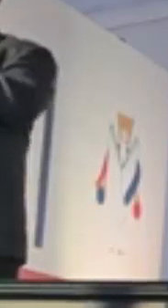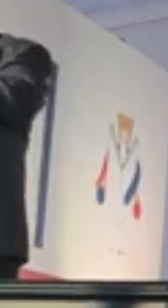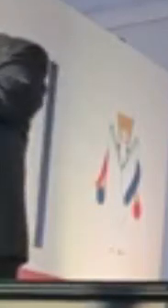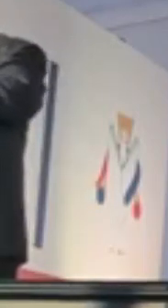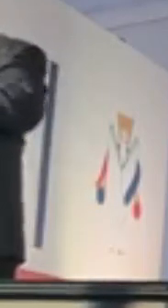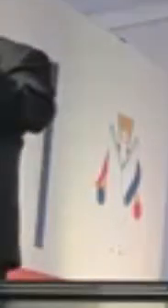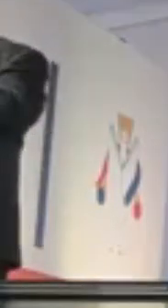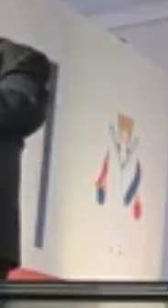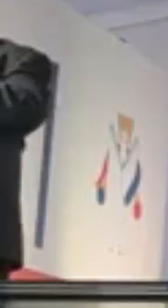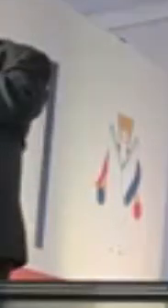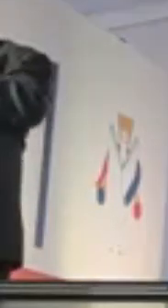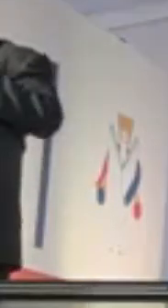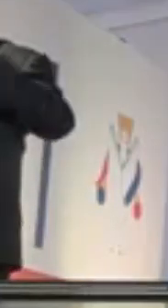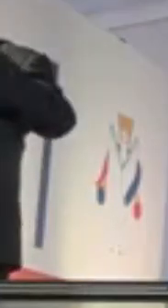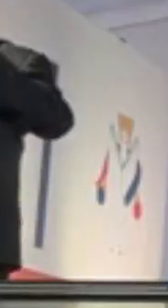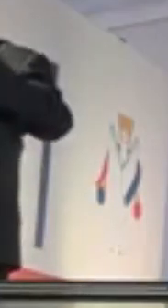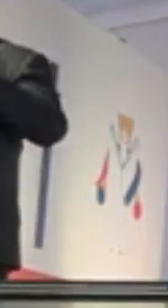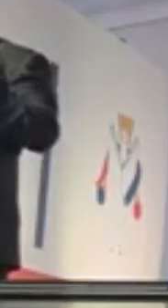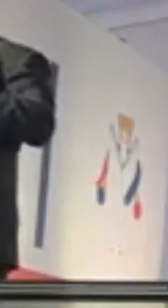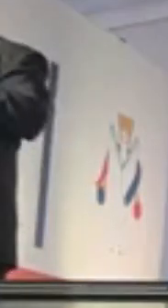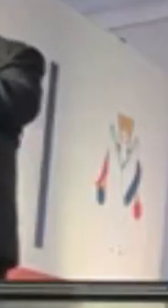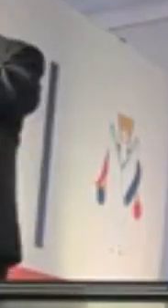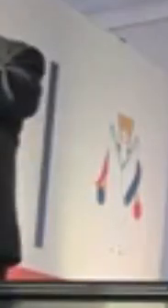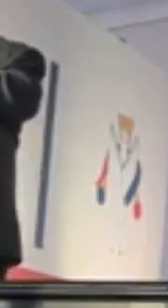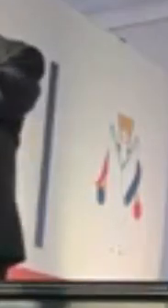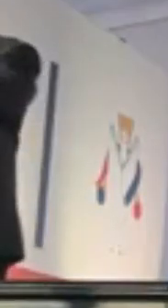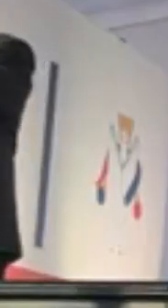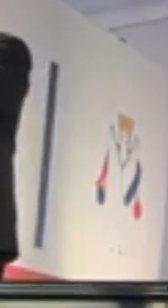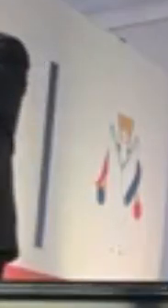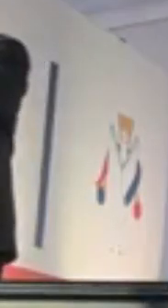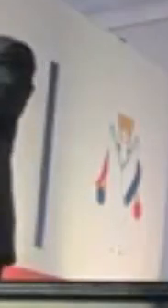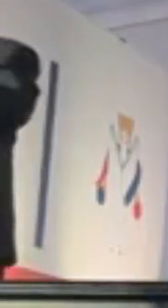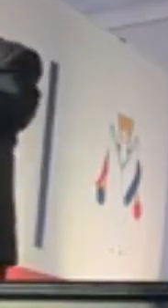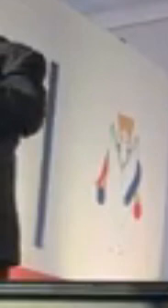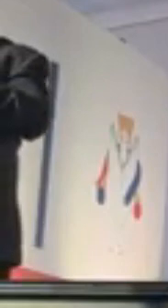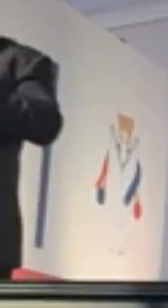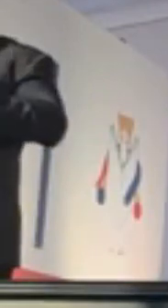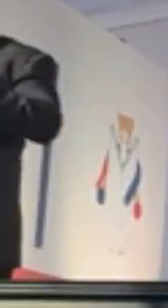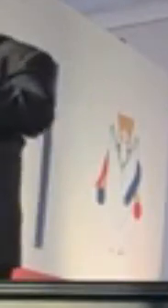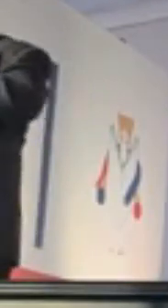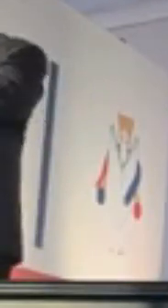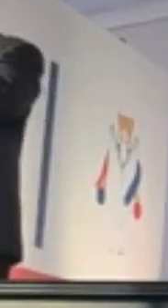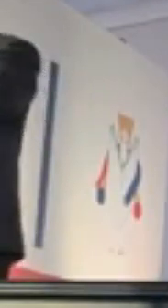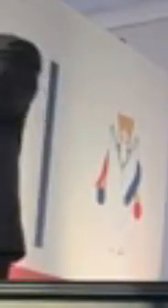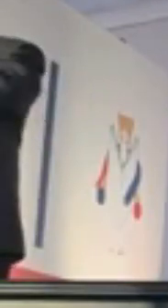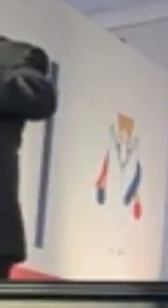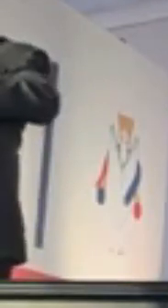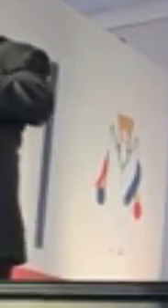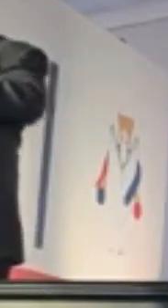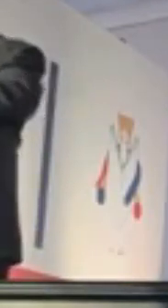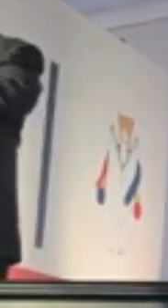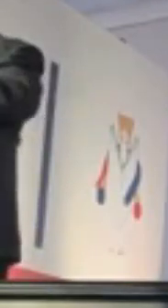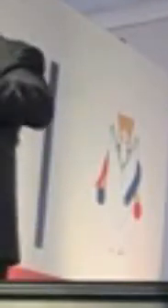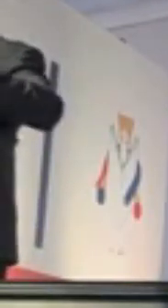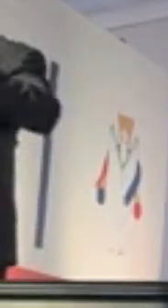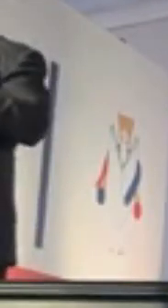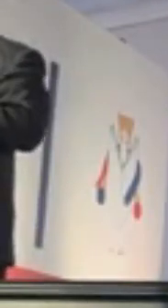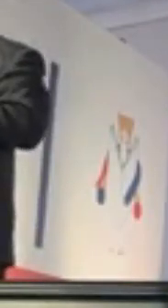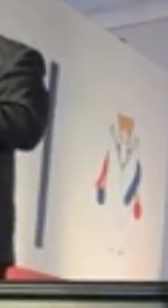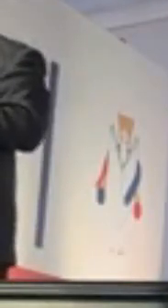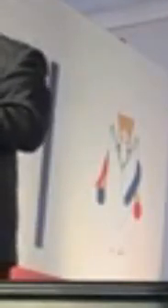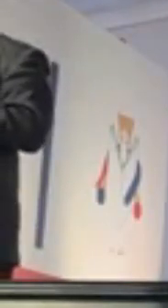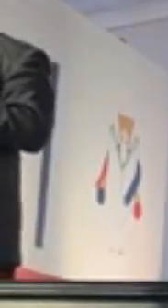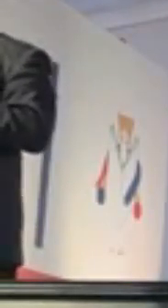pues que han entregado las ministras país y nos estamos concatenando para defendernos los unos a los otros y darle cintarazos en la cara a